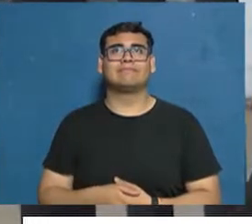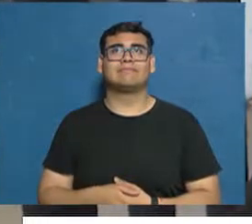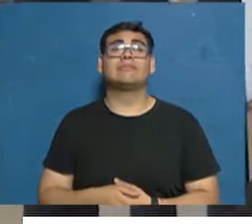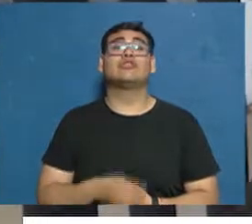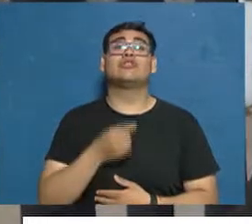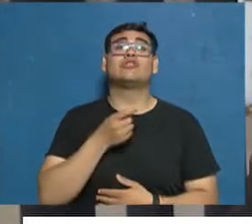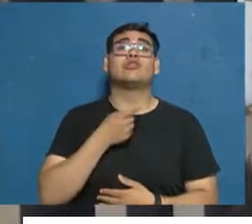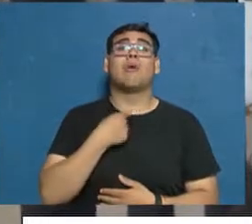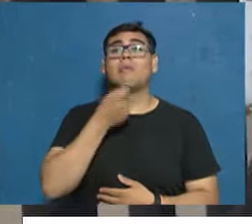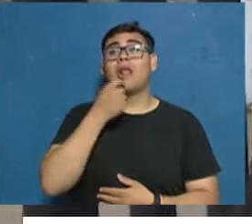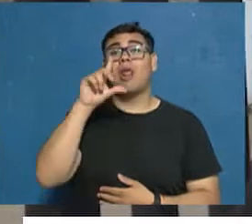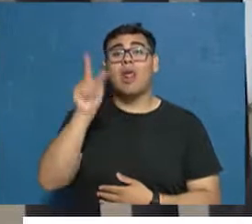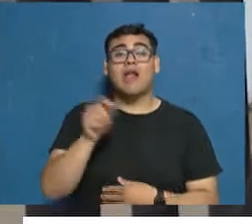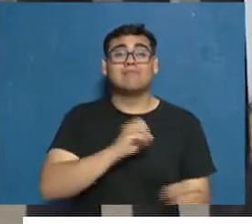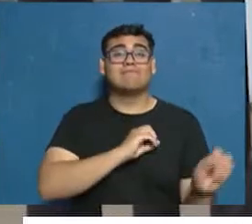irme,